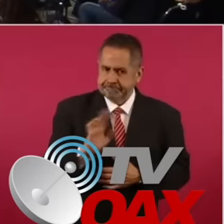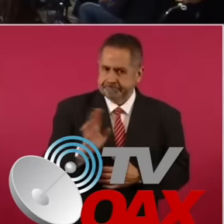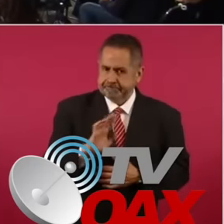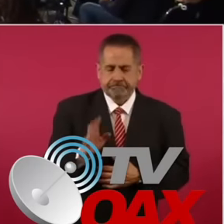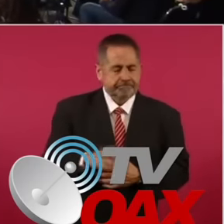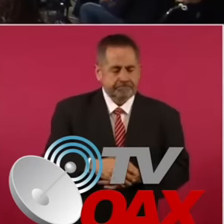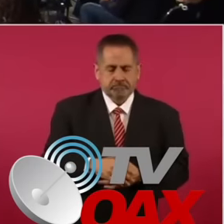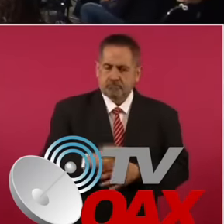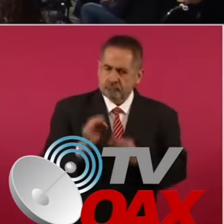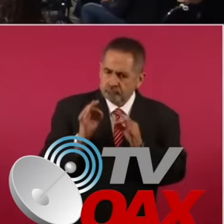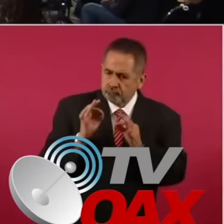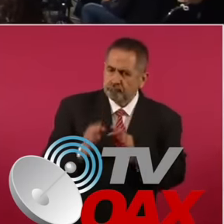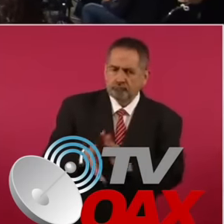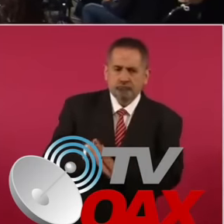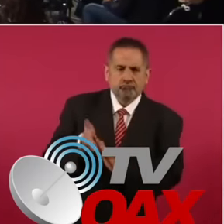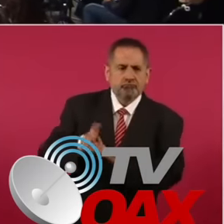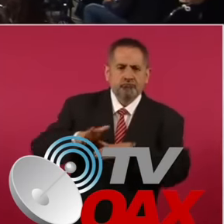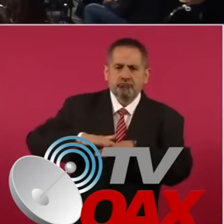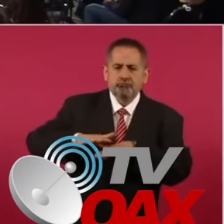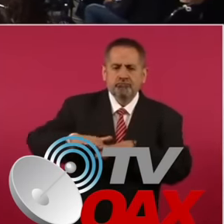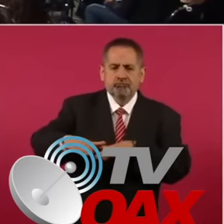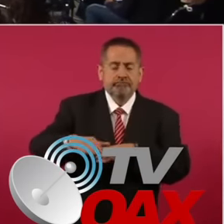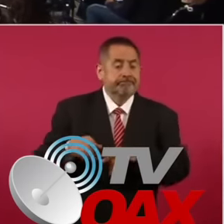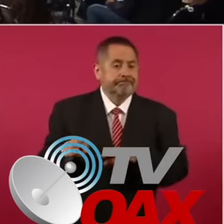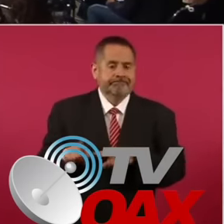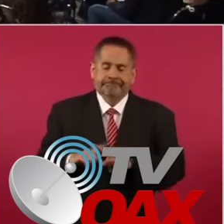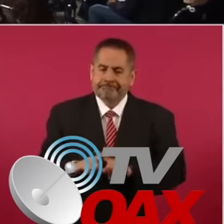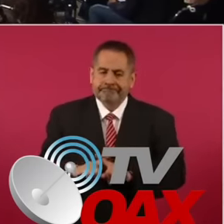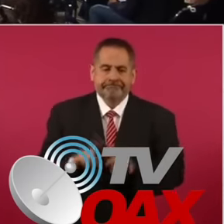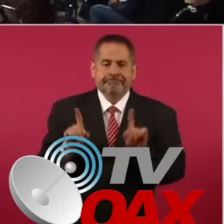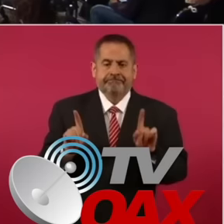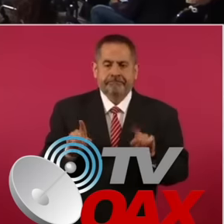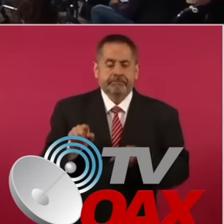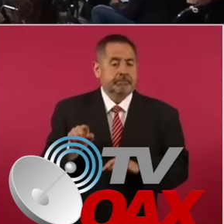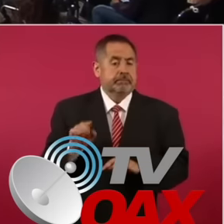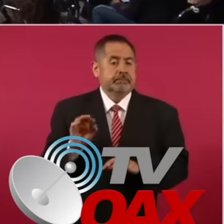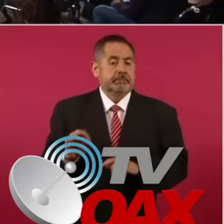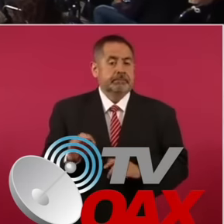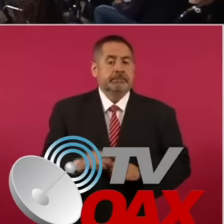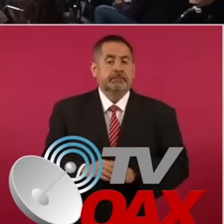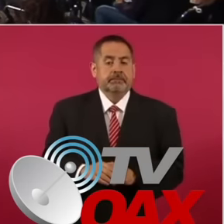ser de terracería. Esto no.